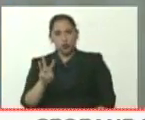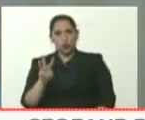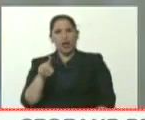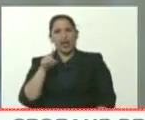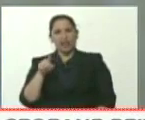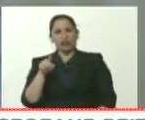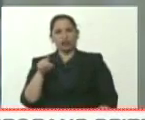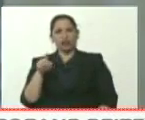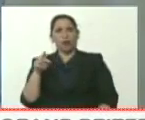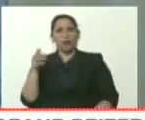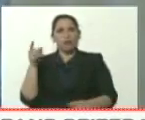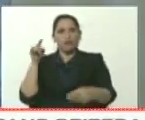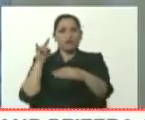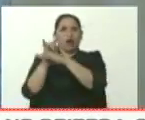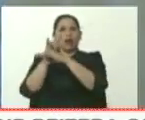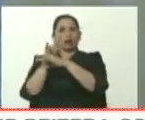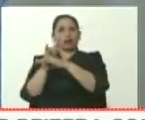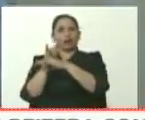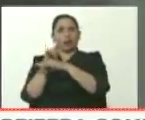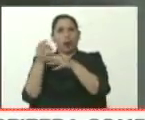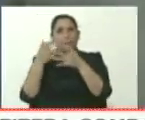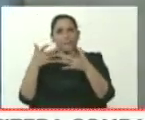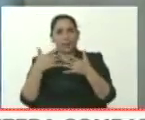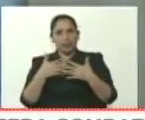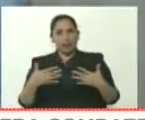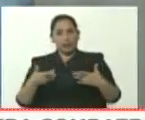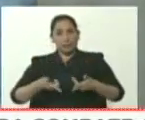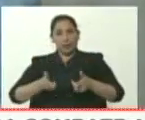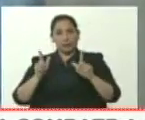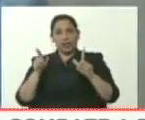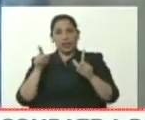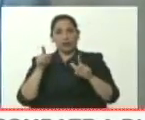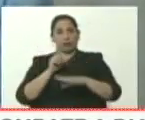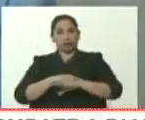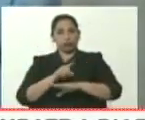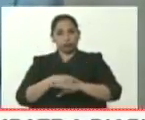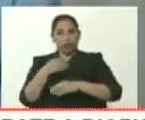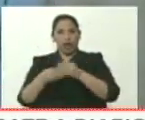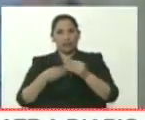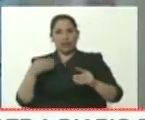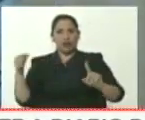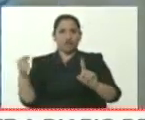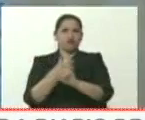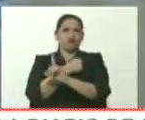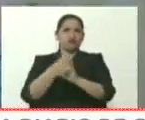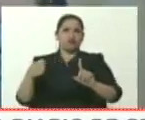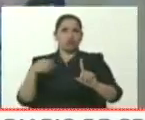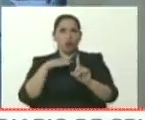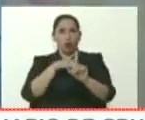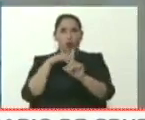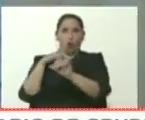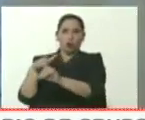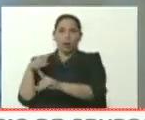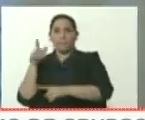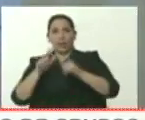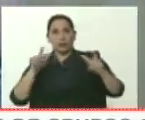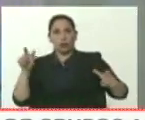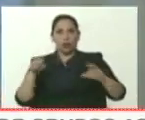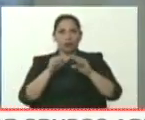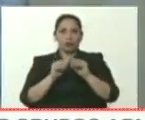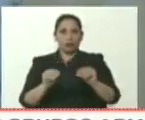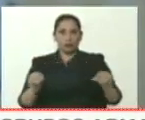falsos expedientes que permitan en un momento dado meter una cuña agresiva contra personas, contra